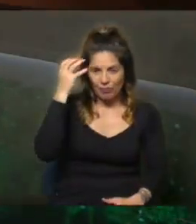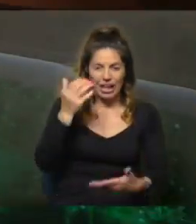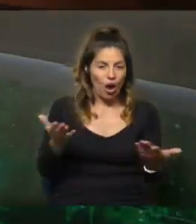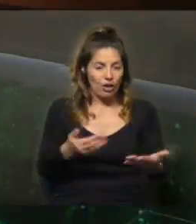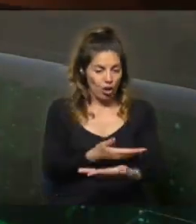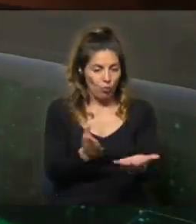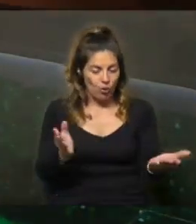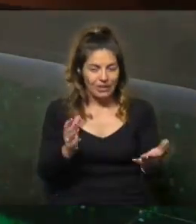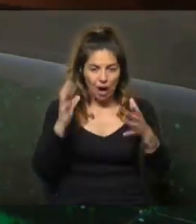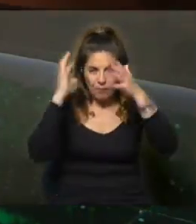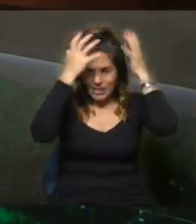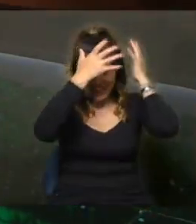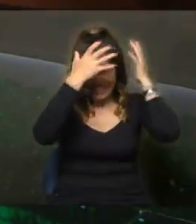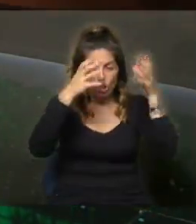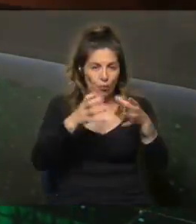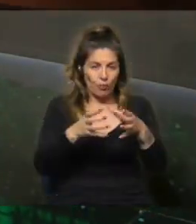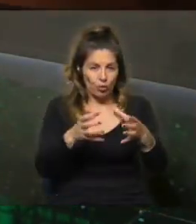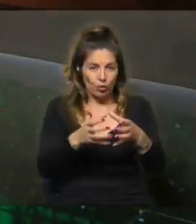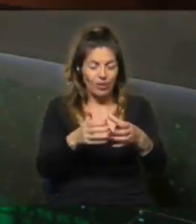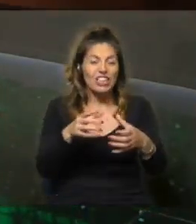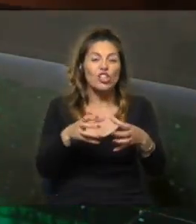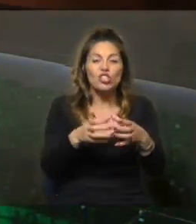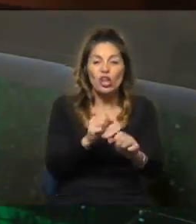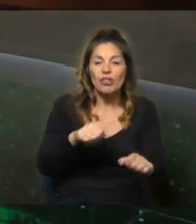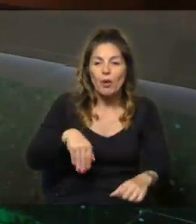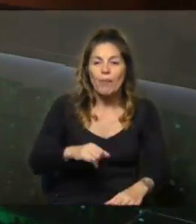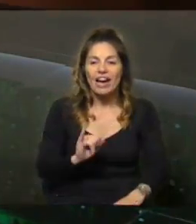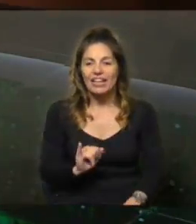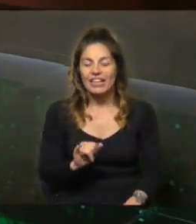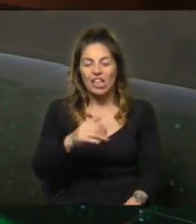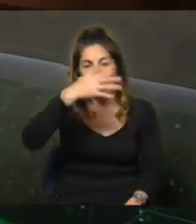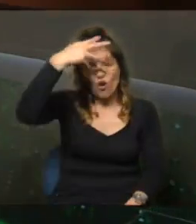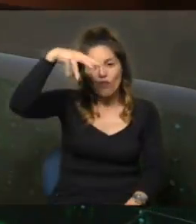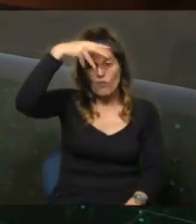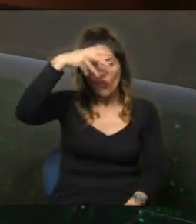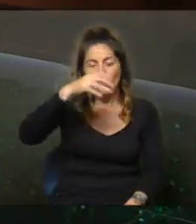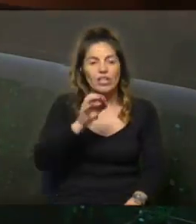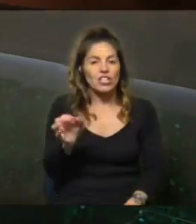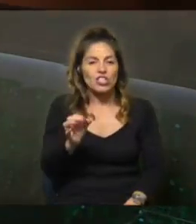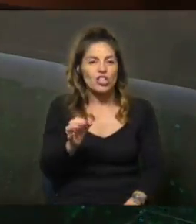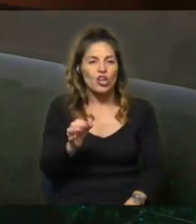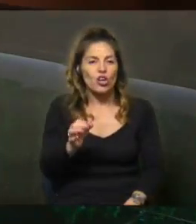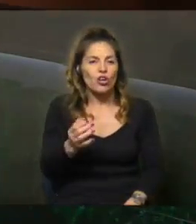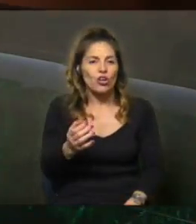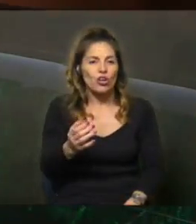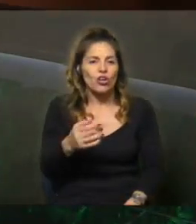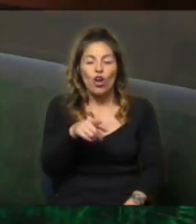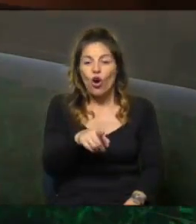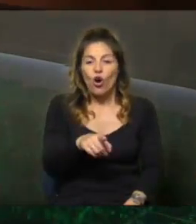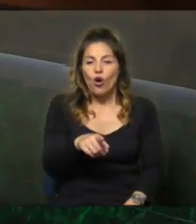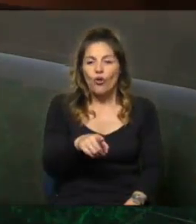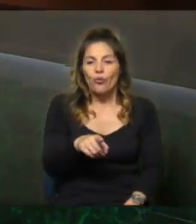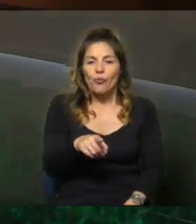Miley y estos sectores que los podría encarnar macri o bullrich o lo ha encarnado la derecha brasileña el centado ese que